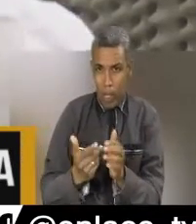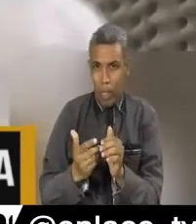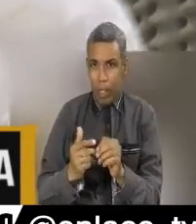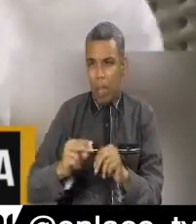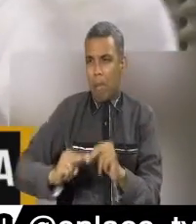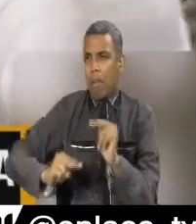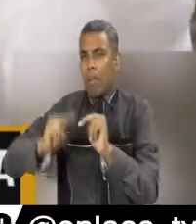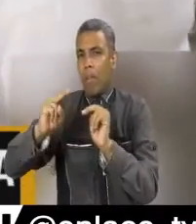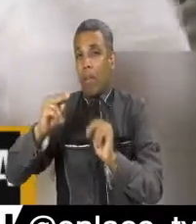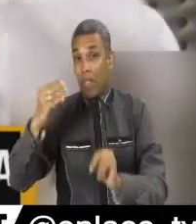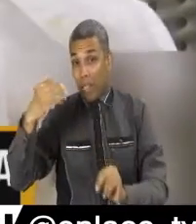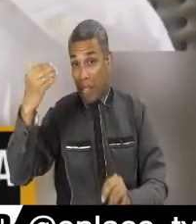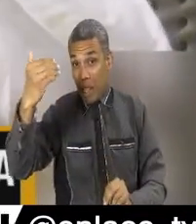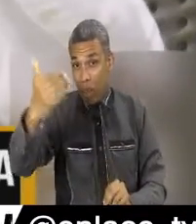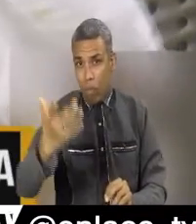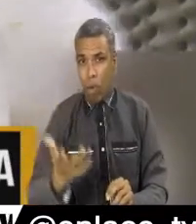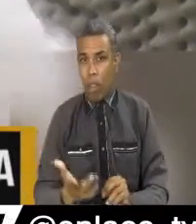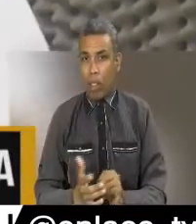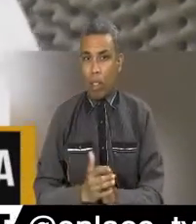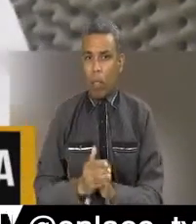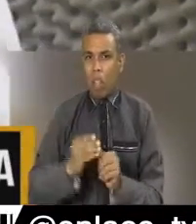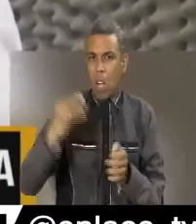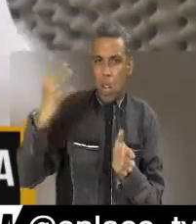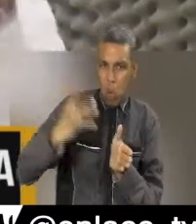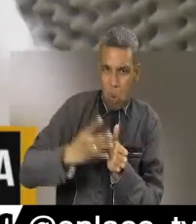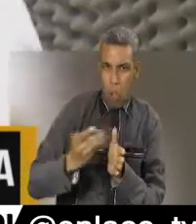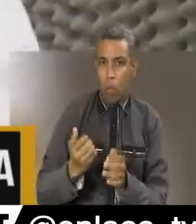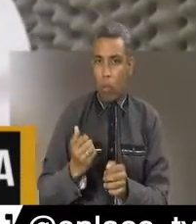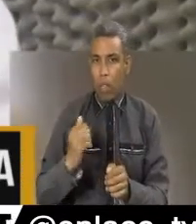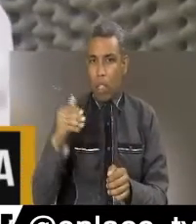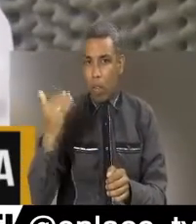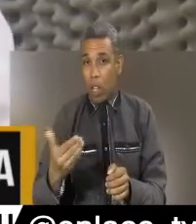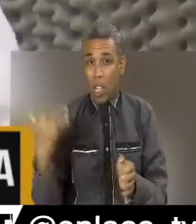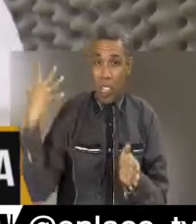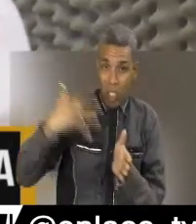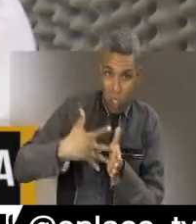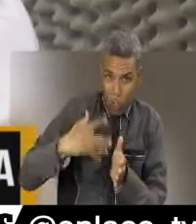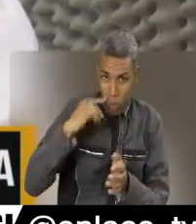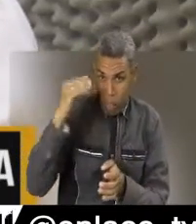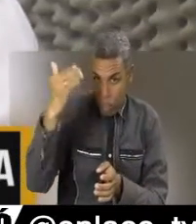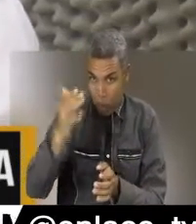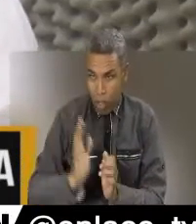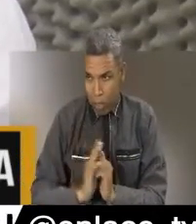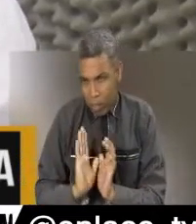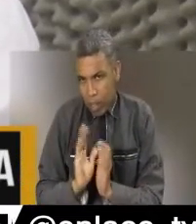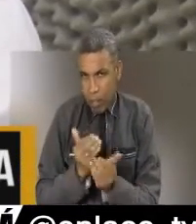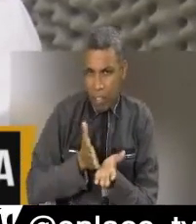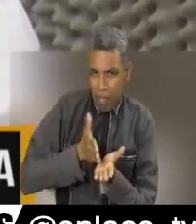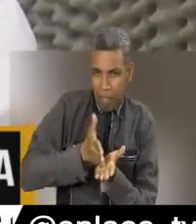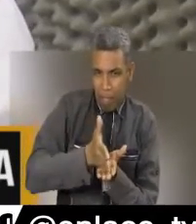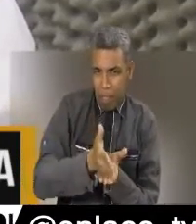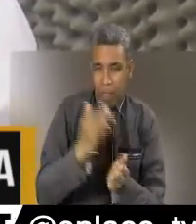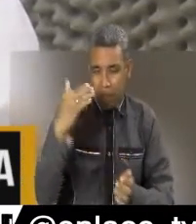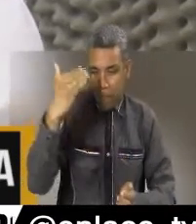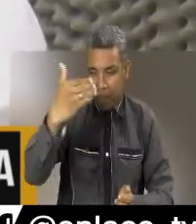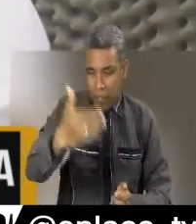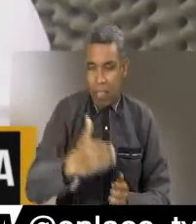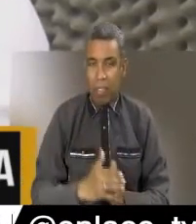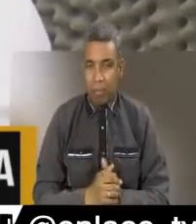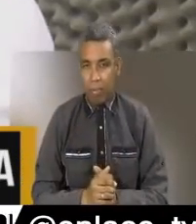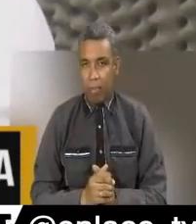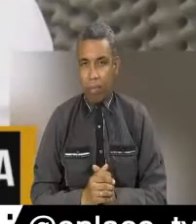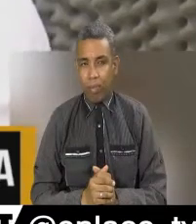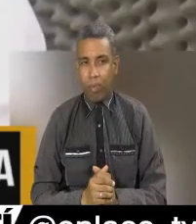para poder incluir cerca de 4.000, 5.000 familias más en el frente de ese sector. Por eso empezaremos a hacer los filtros. Por eso ya